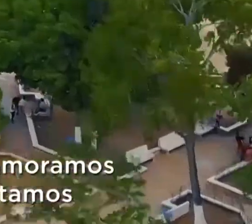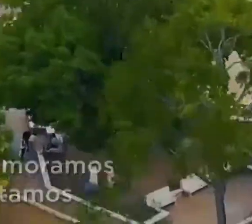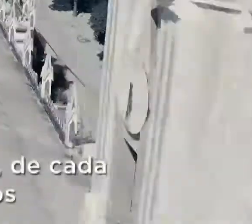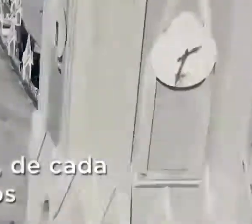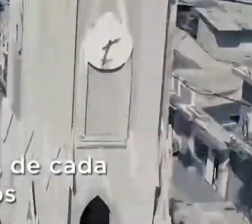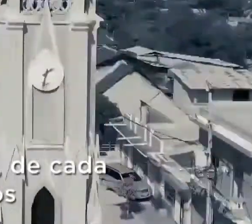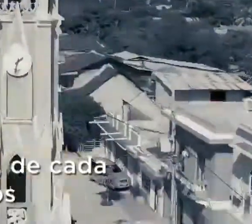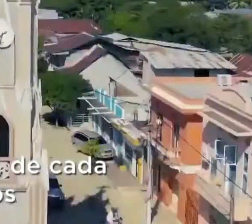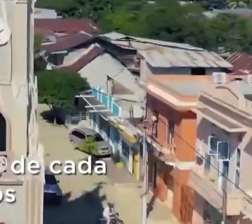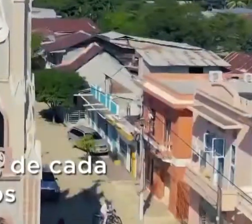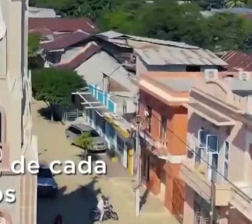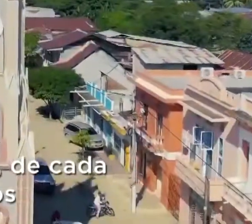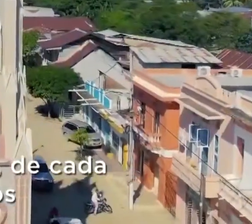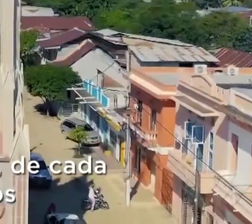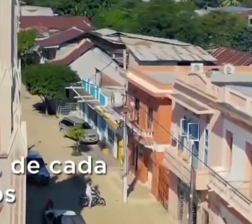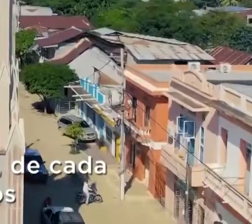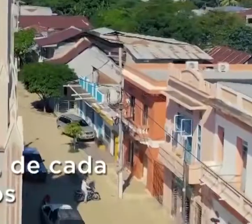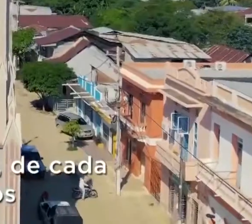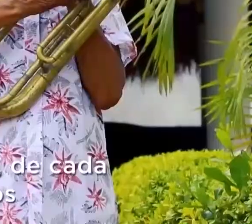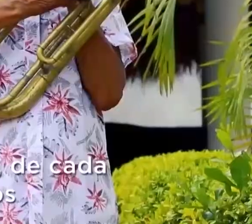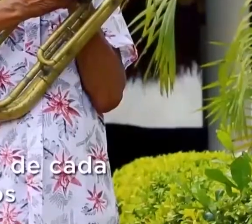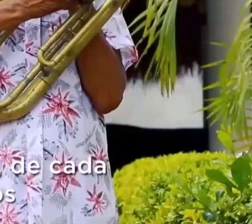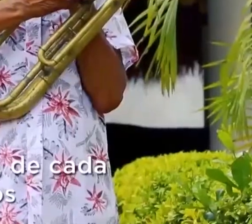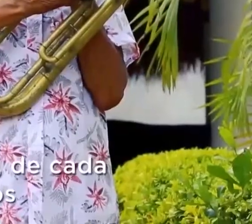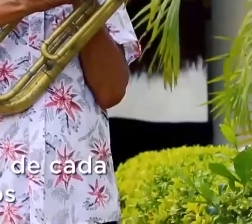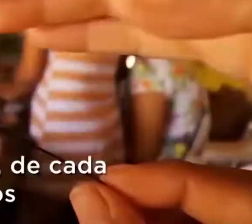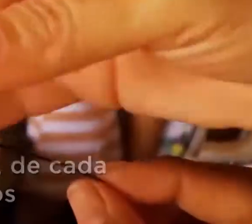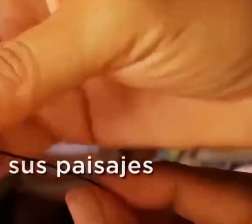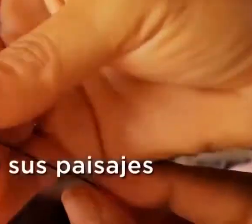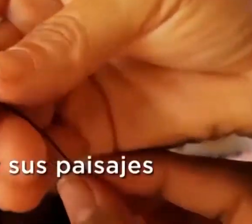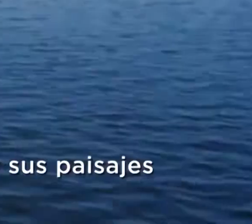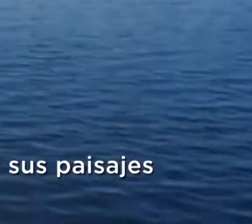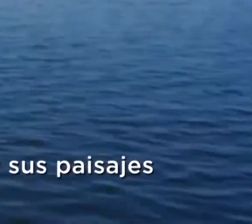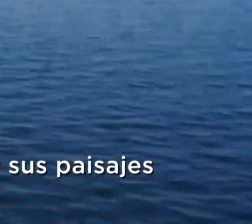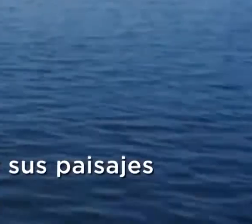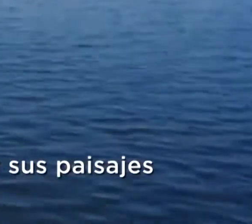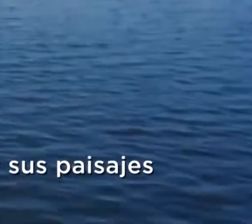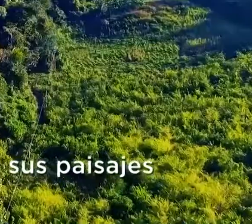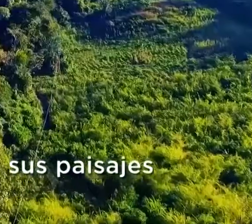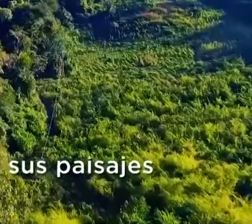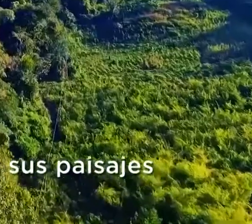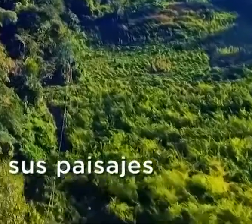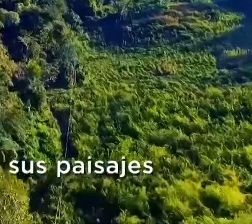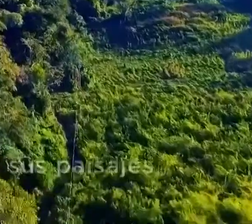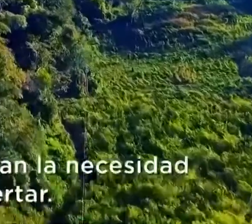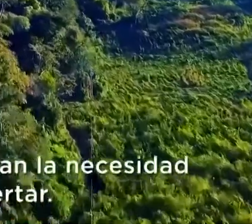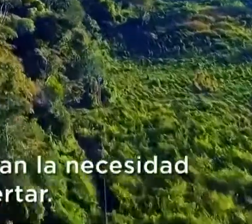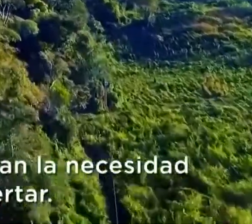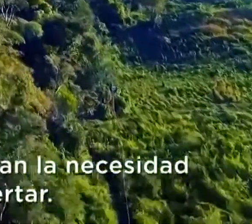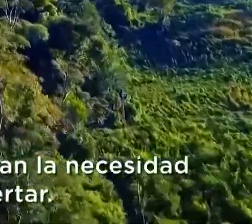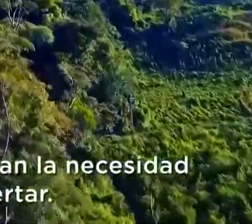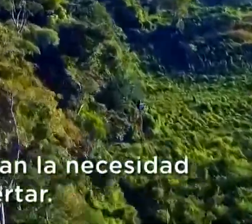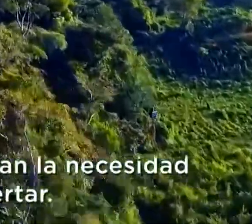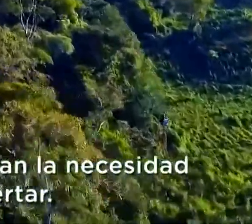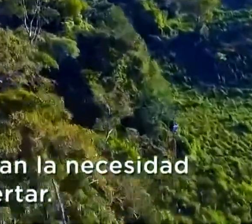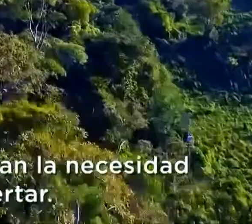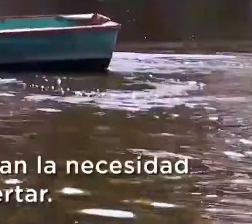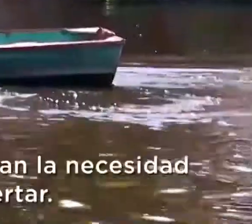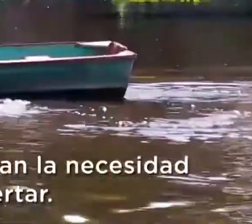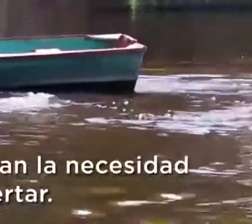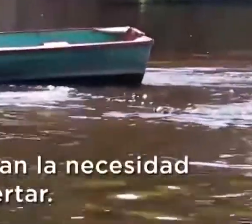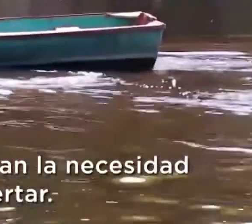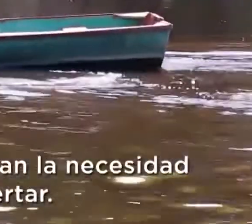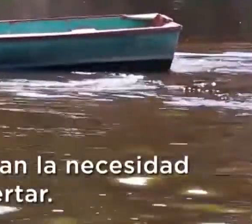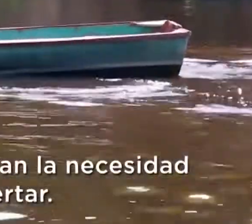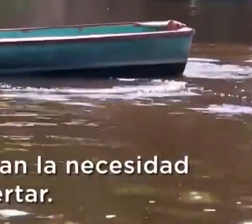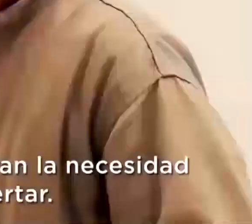visitamos, de cada iglesia que vemos, de cada son que escuchamos, donde el talento de su gente y sus paisajes nos inspiran a soñar y